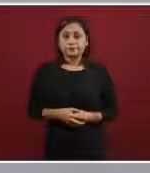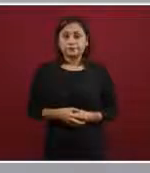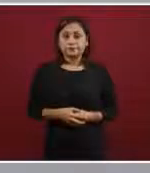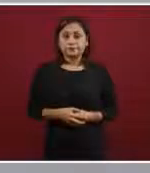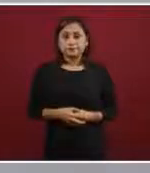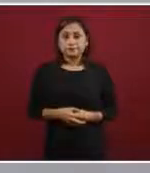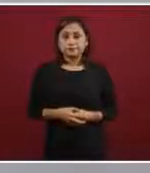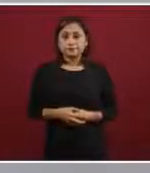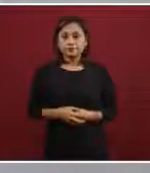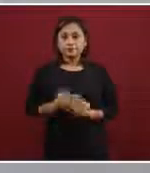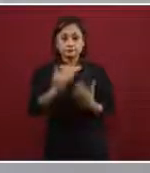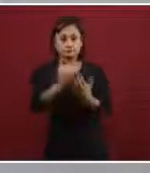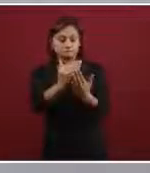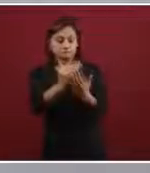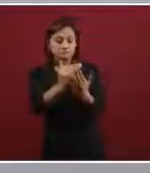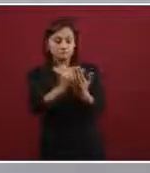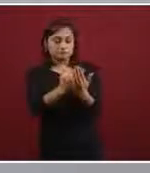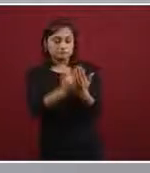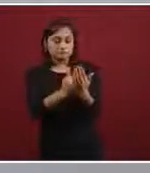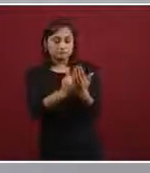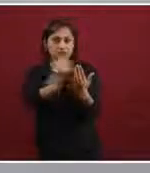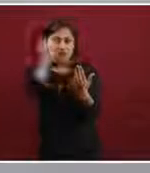con toda claridad